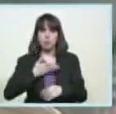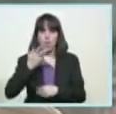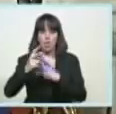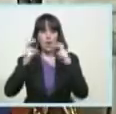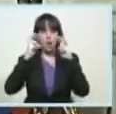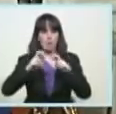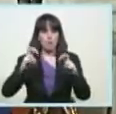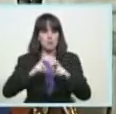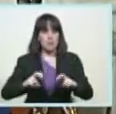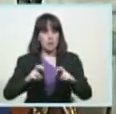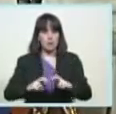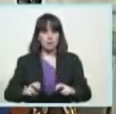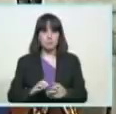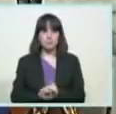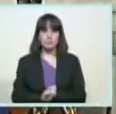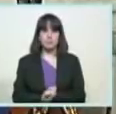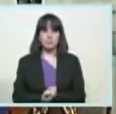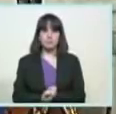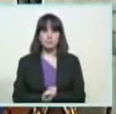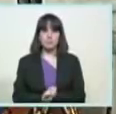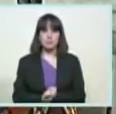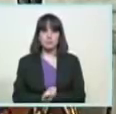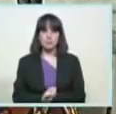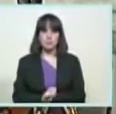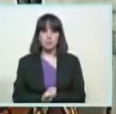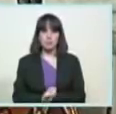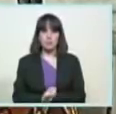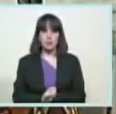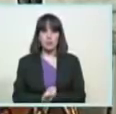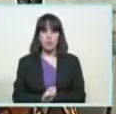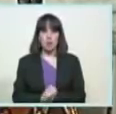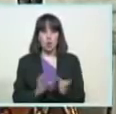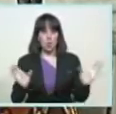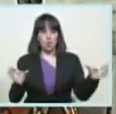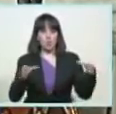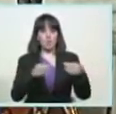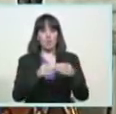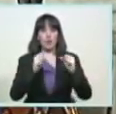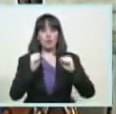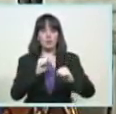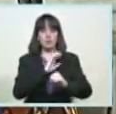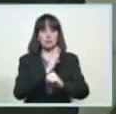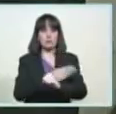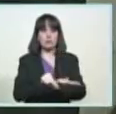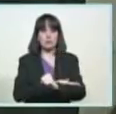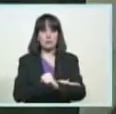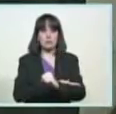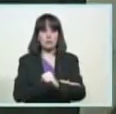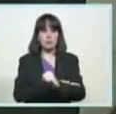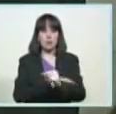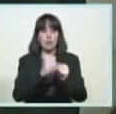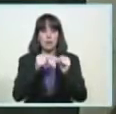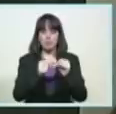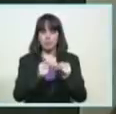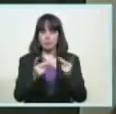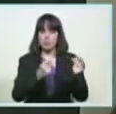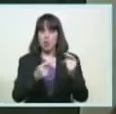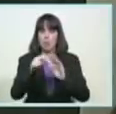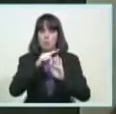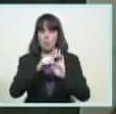mañana vicepresidente la capacidad instalada y los planes